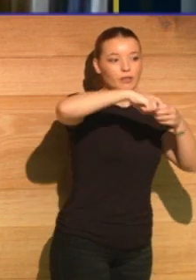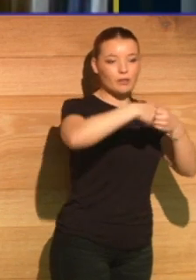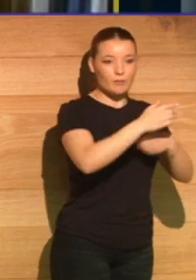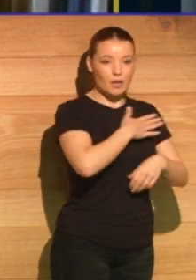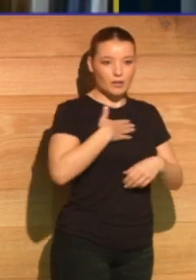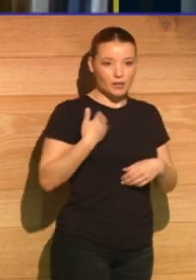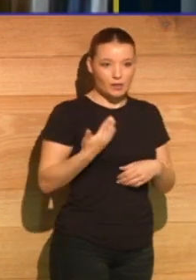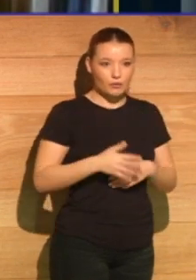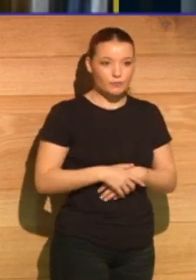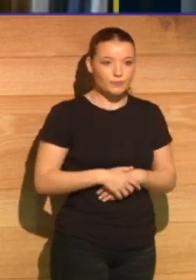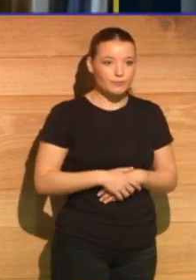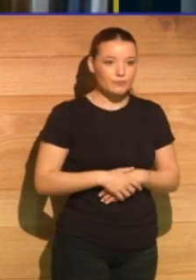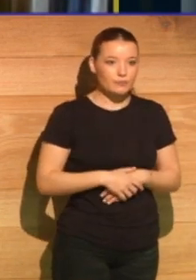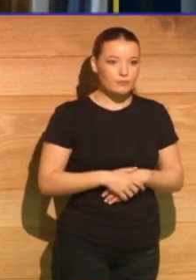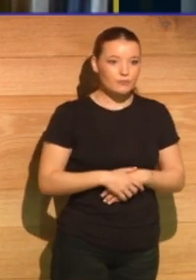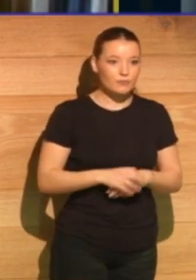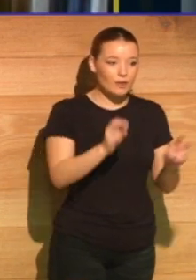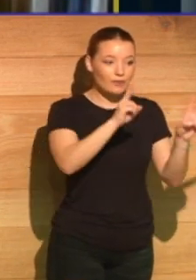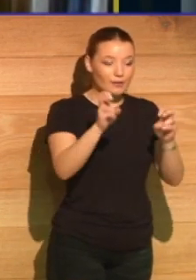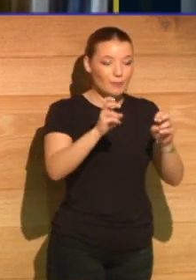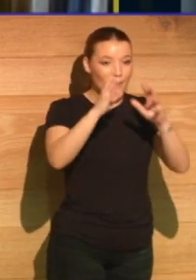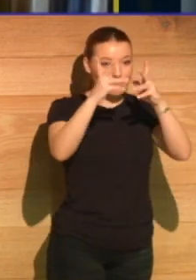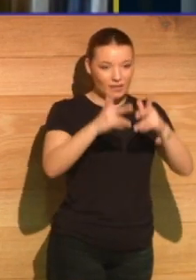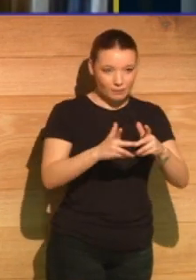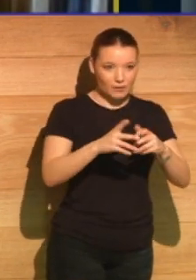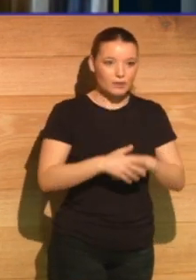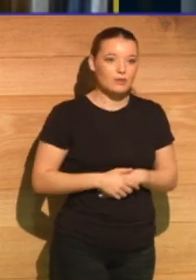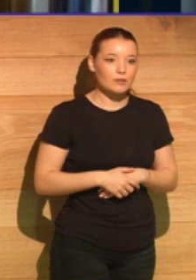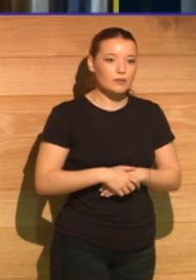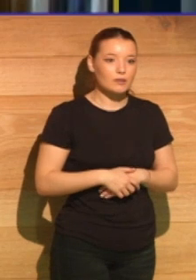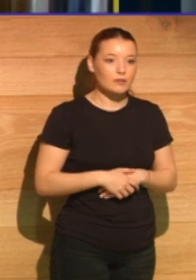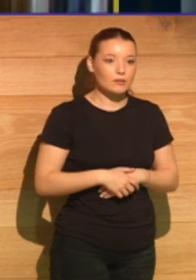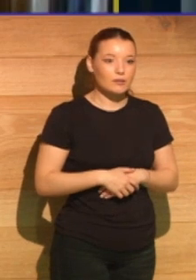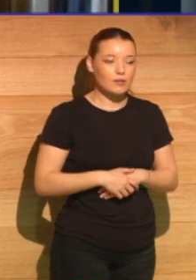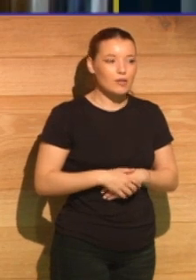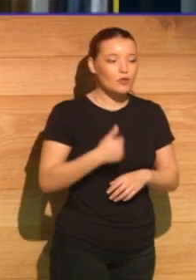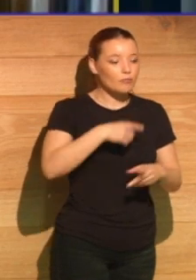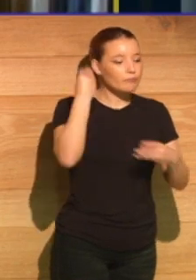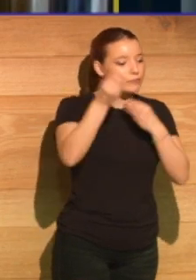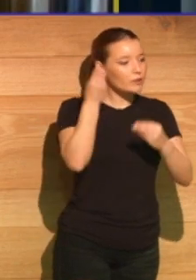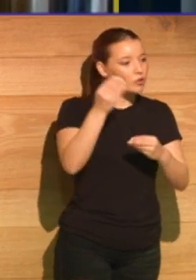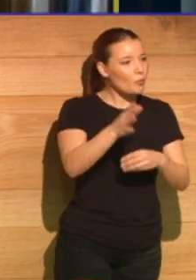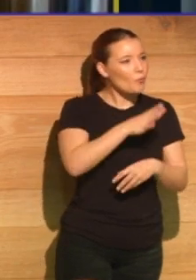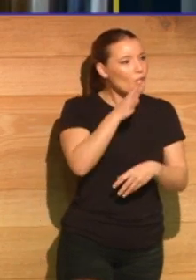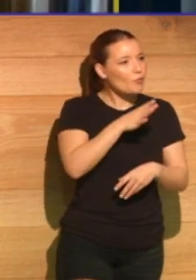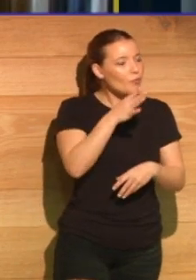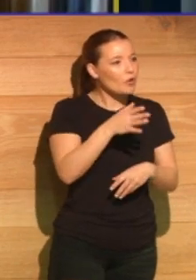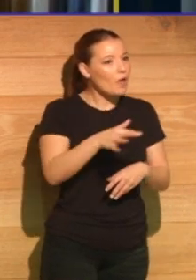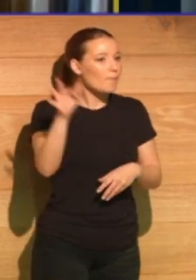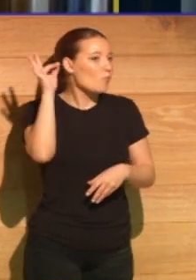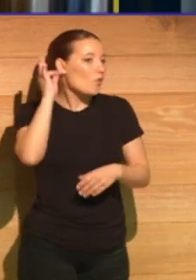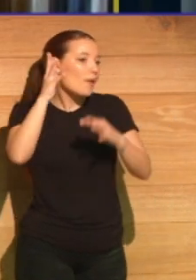hacer haikus sobre matemáticas y pensé, ¿y por qué no lo hago sobre mujeres matemáticas? Y de ahí